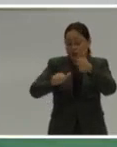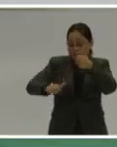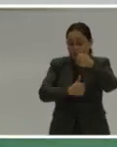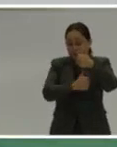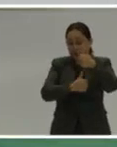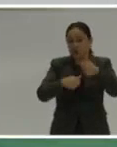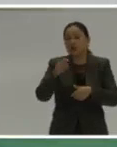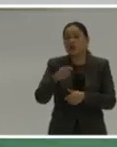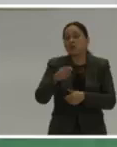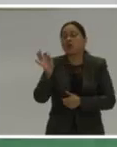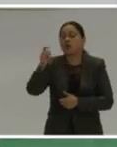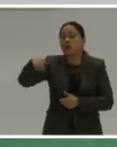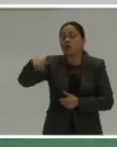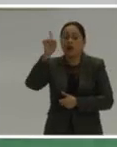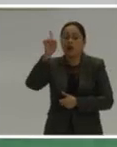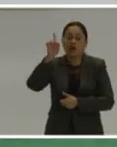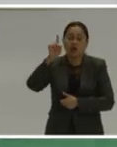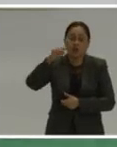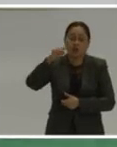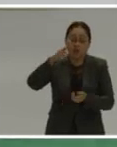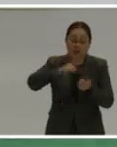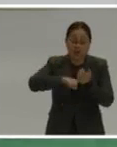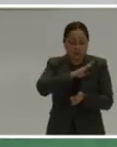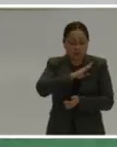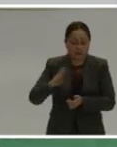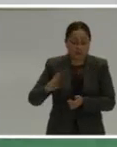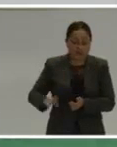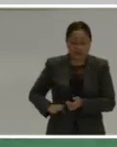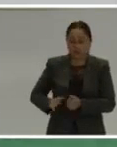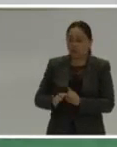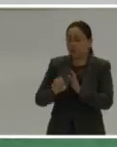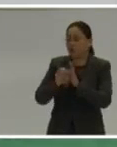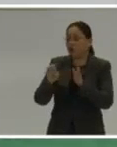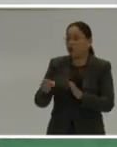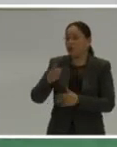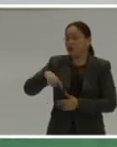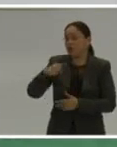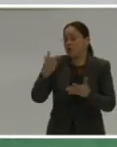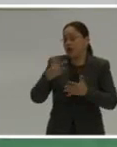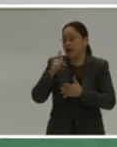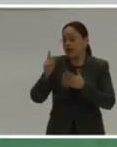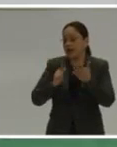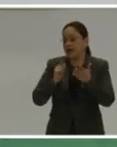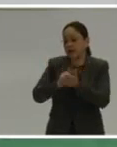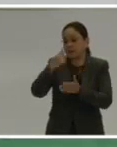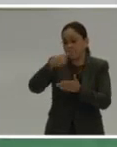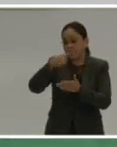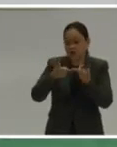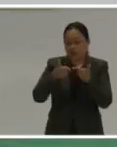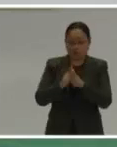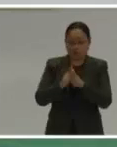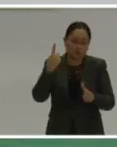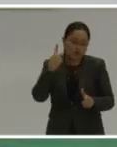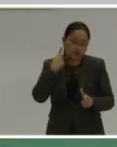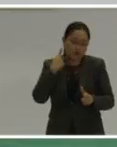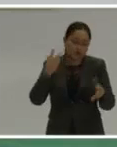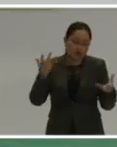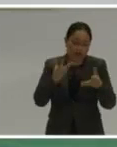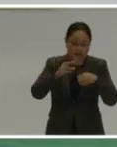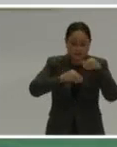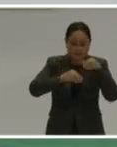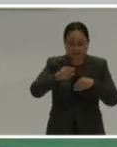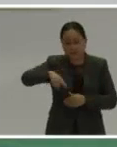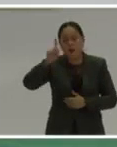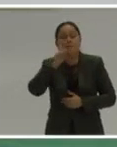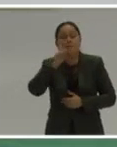¿sí? La titularidad no les… Ahora, por ejemplo, estamos en la ley de construcción de los partidos políticos y las mujeres nos han